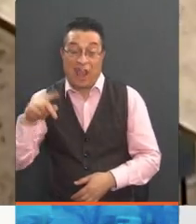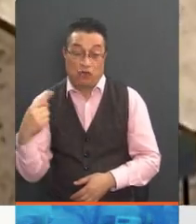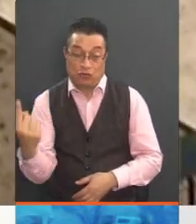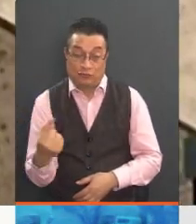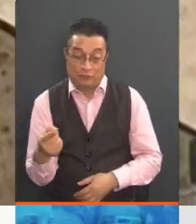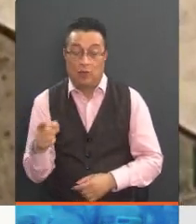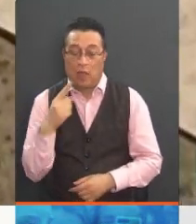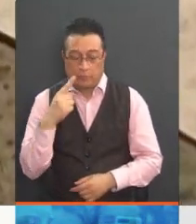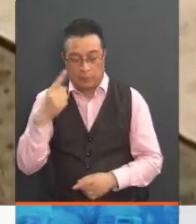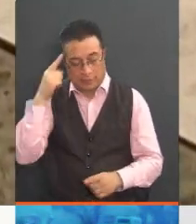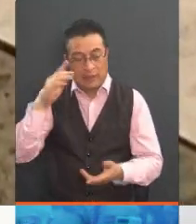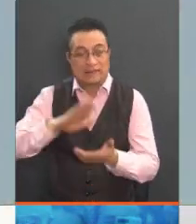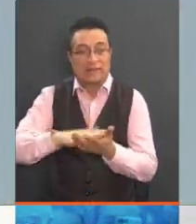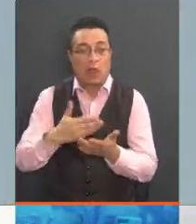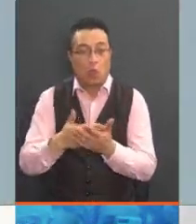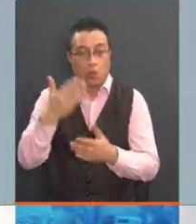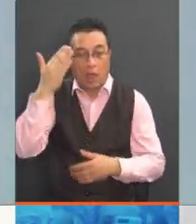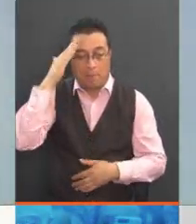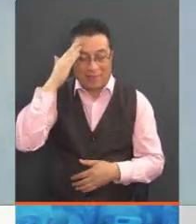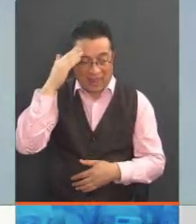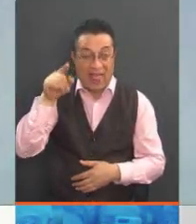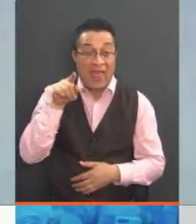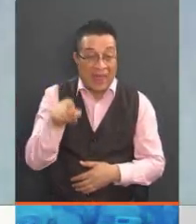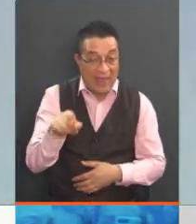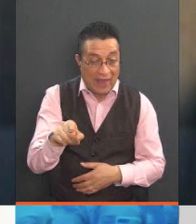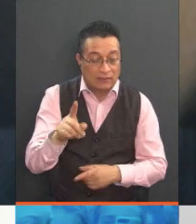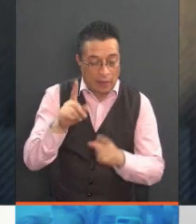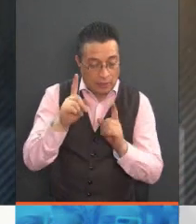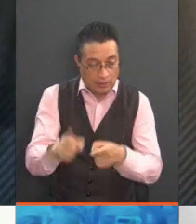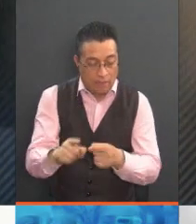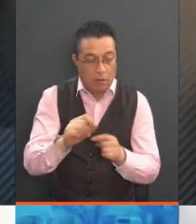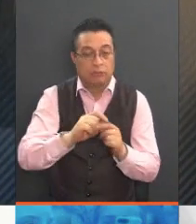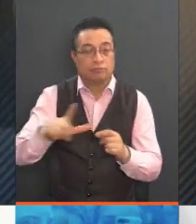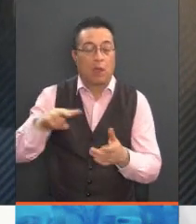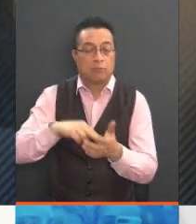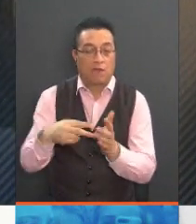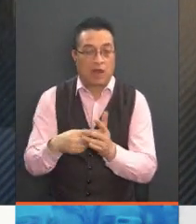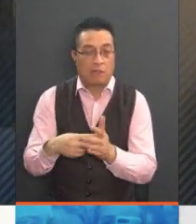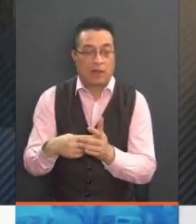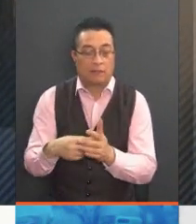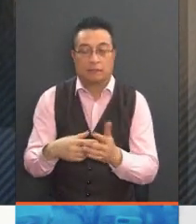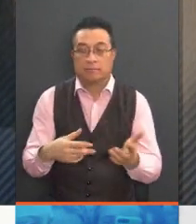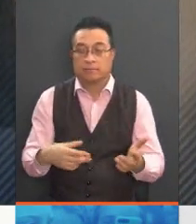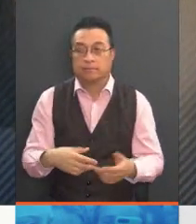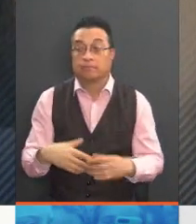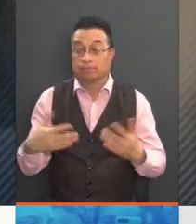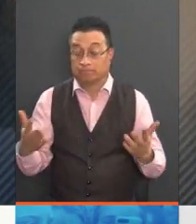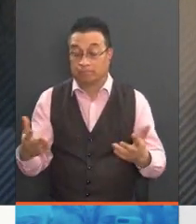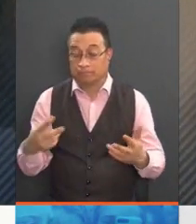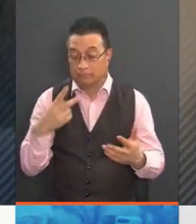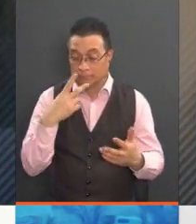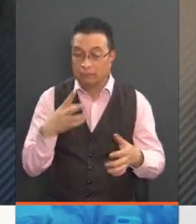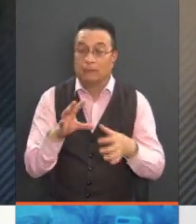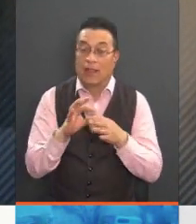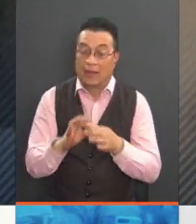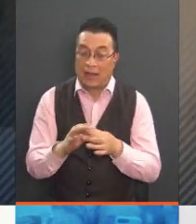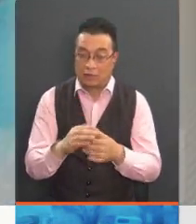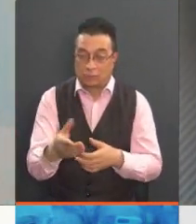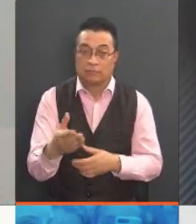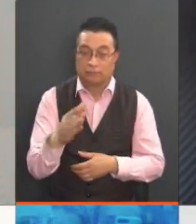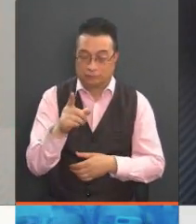la salud mental, que ellos dicen que es allí donde radica el problema. Carlos, Ramón. Bueno, le vamos a dar las gracias a Carlos Albino